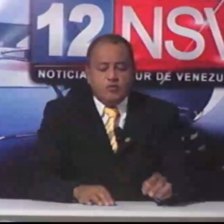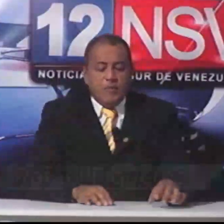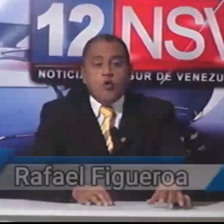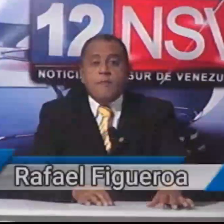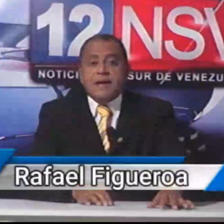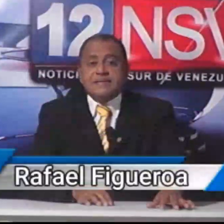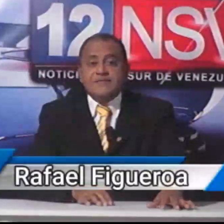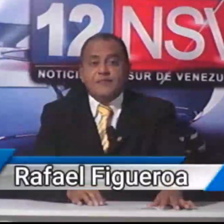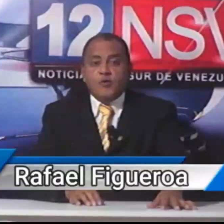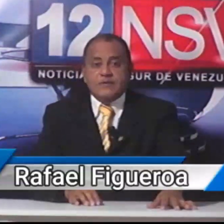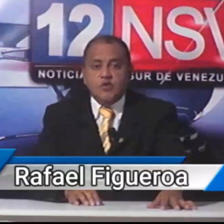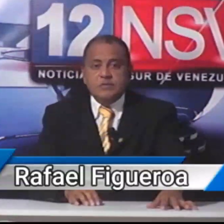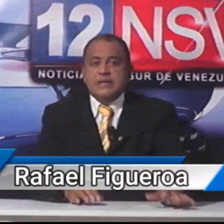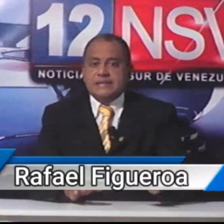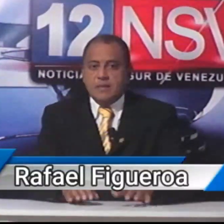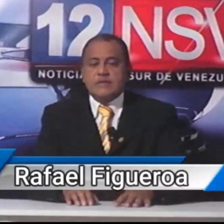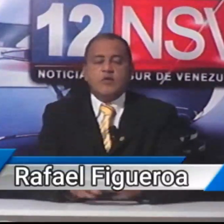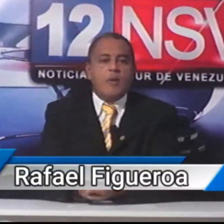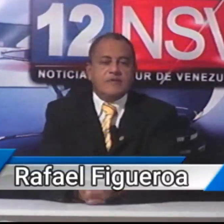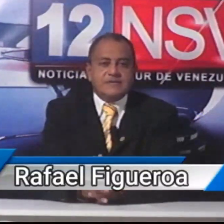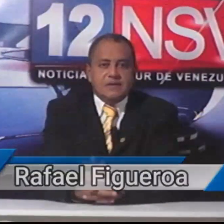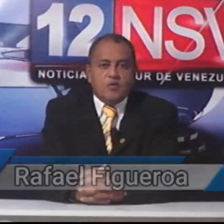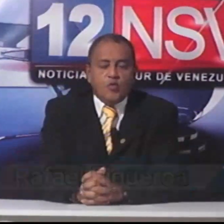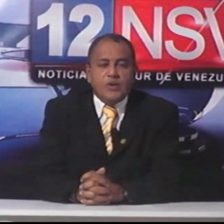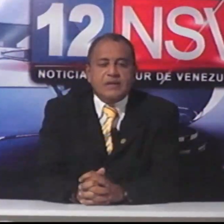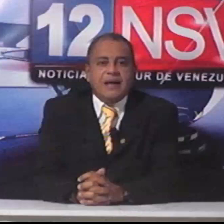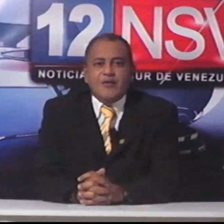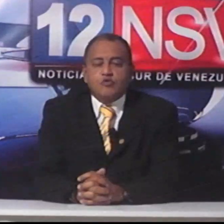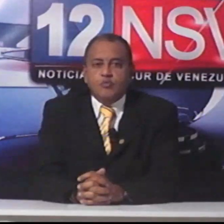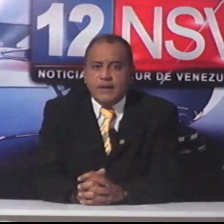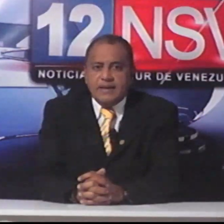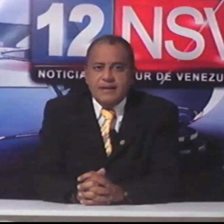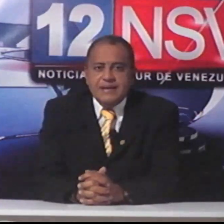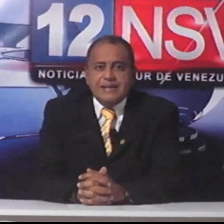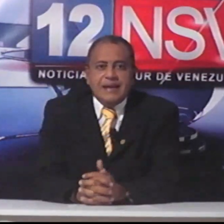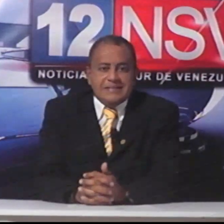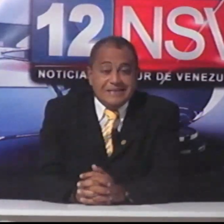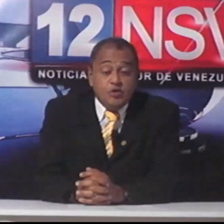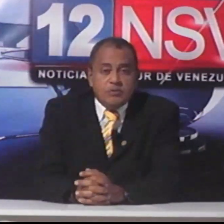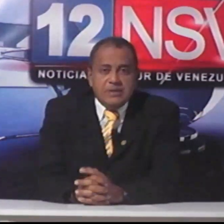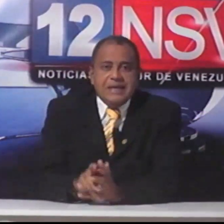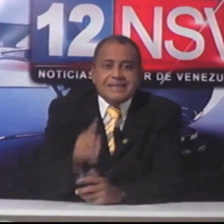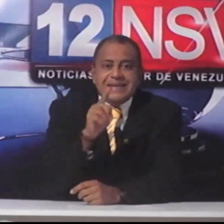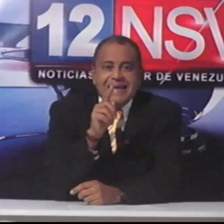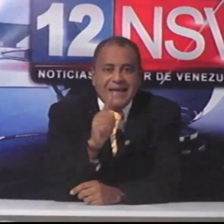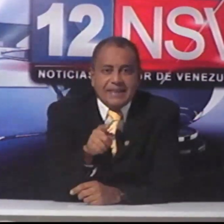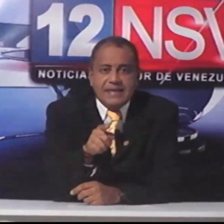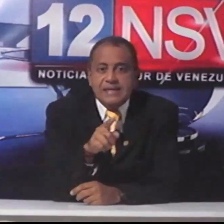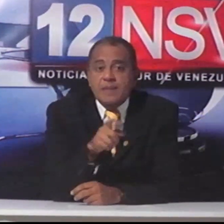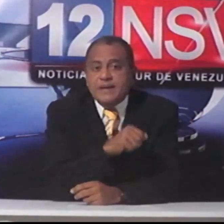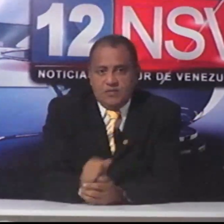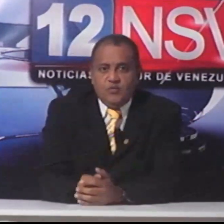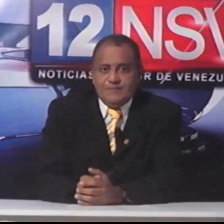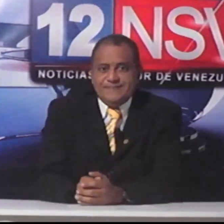Bien, y continuamos con más información. Esta vez lo vamos a hacer con nuestra acostumbrada sección de Es el